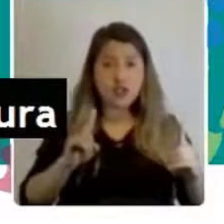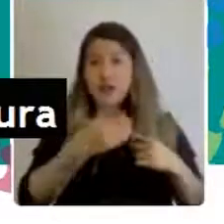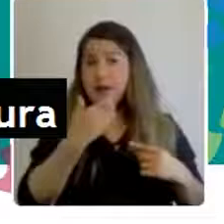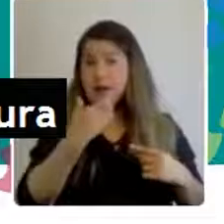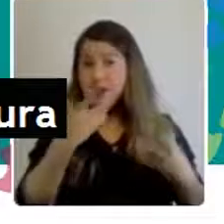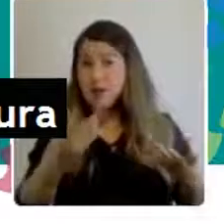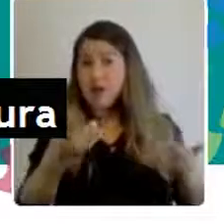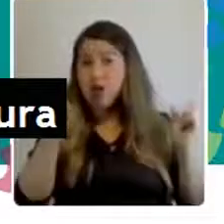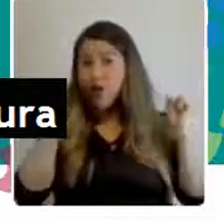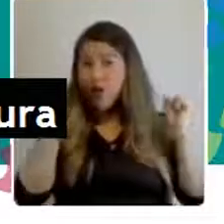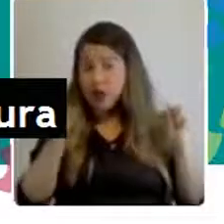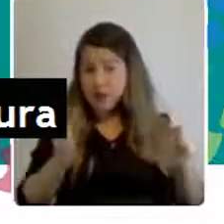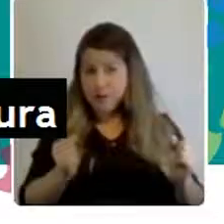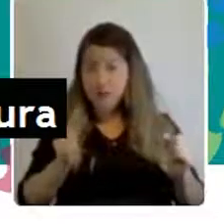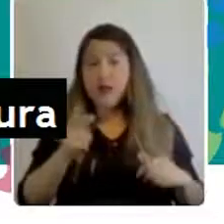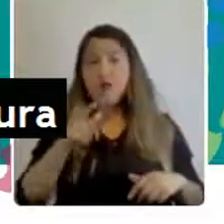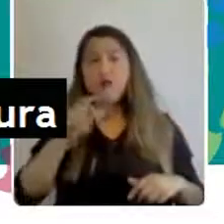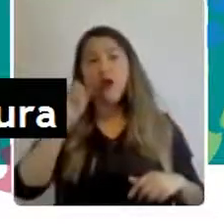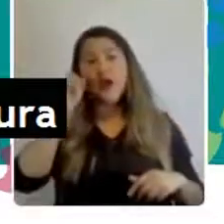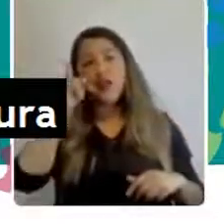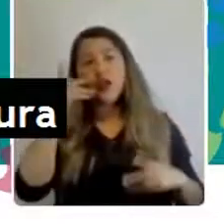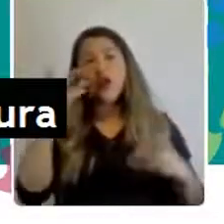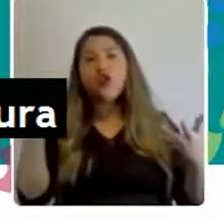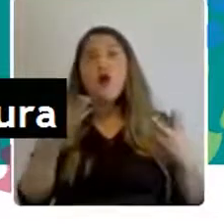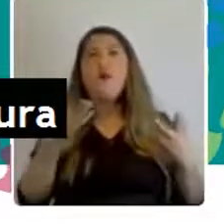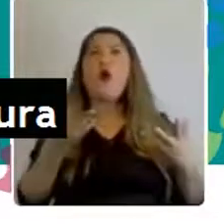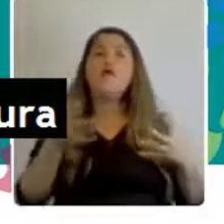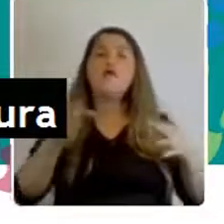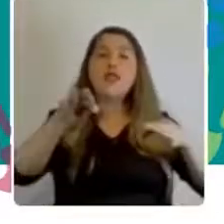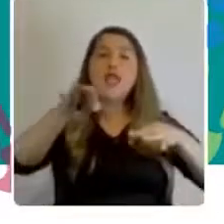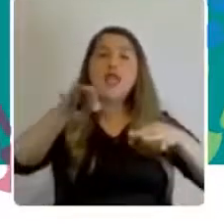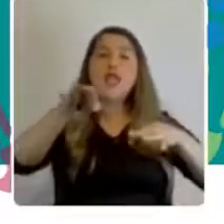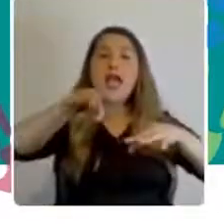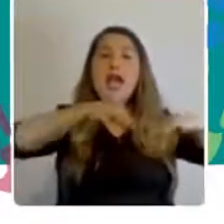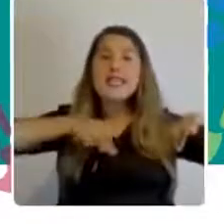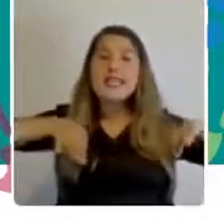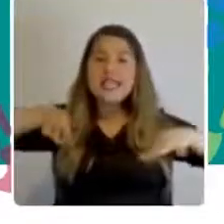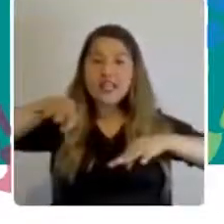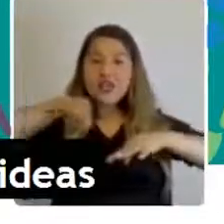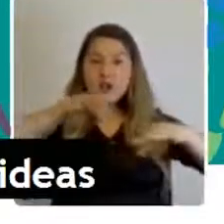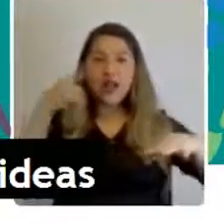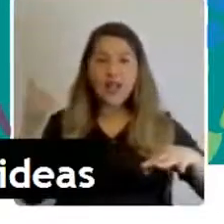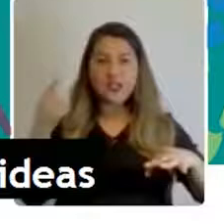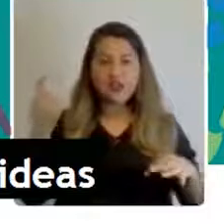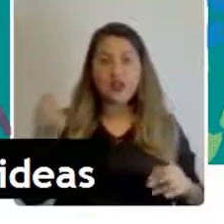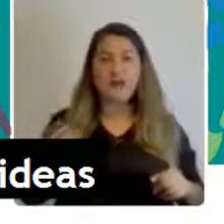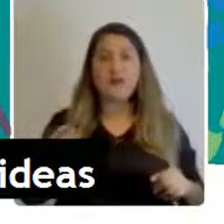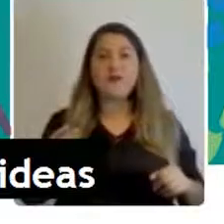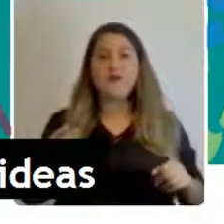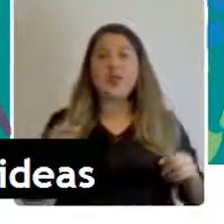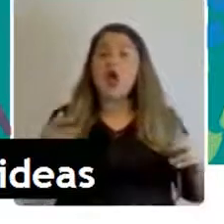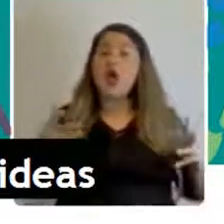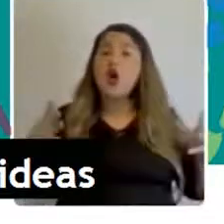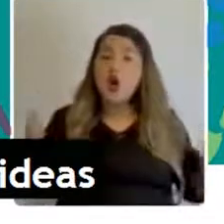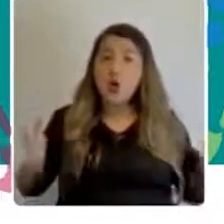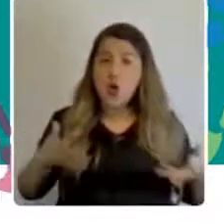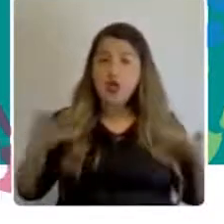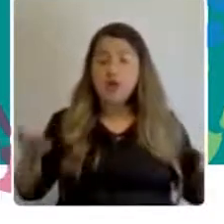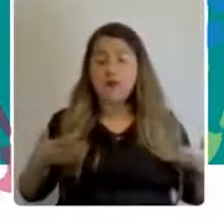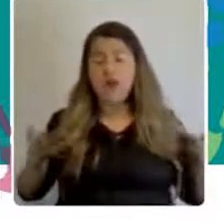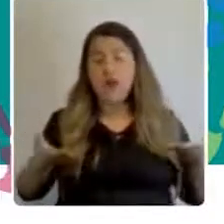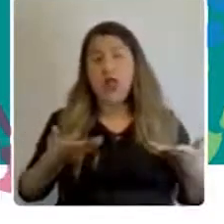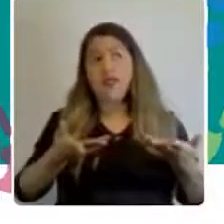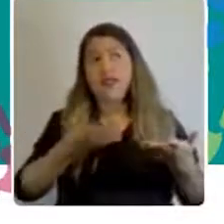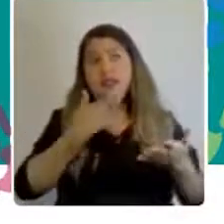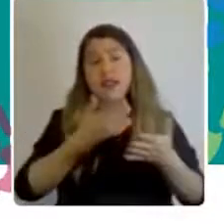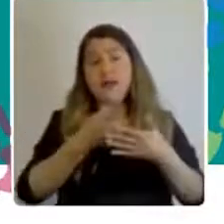Lo que podríamos llamar una arquitectura nacional en este tema que esté en forma. Lo estimulante es que al final ahí nos das cuenta también de una serie de ideas